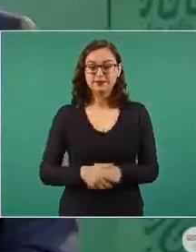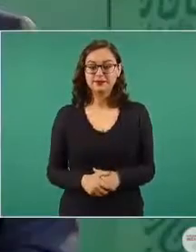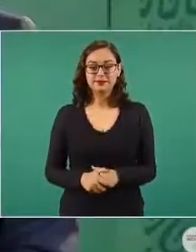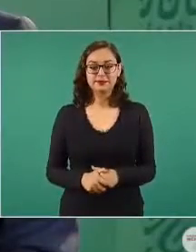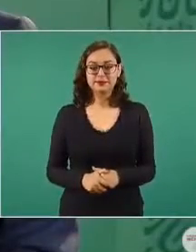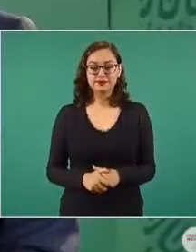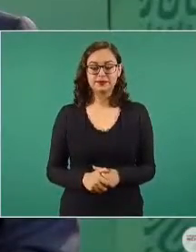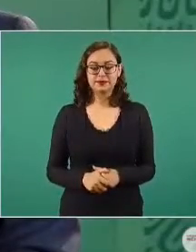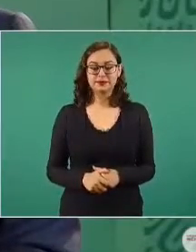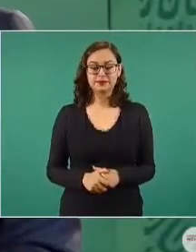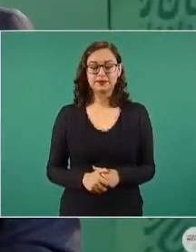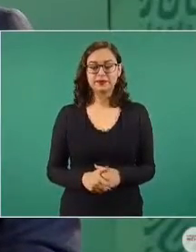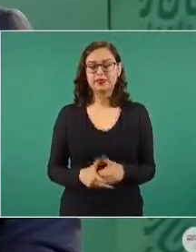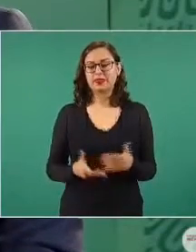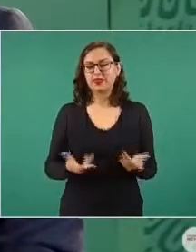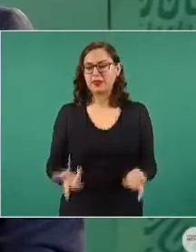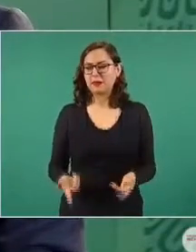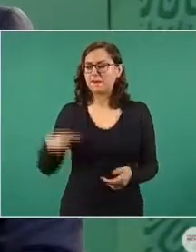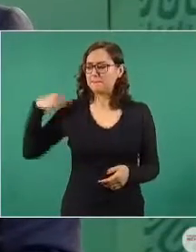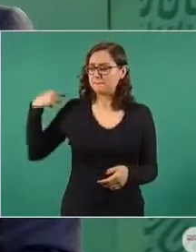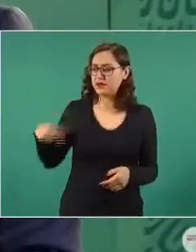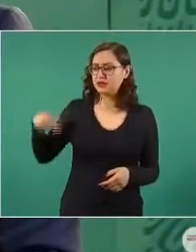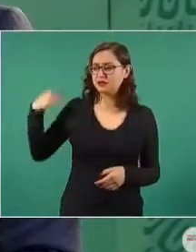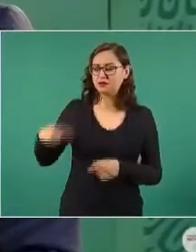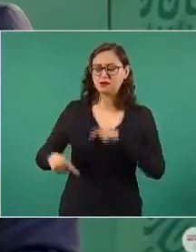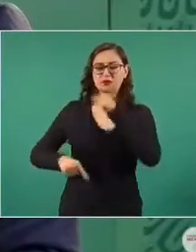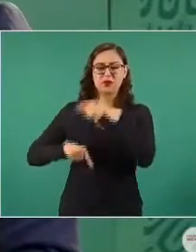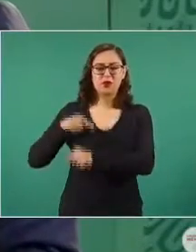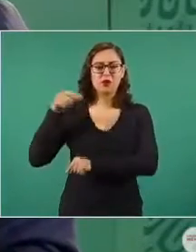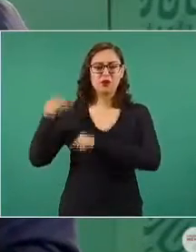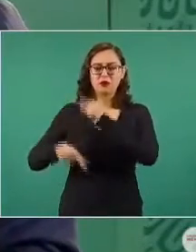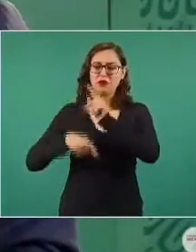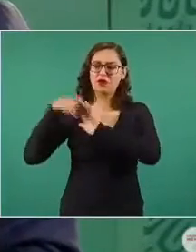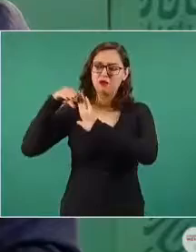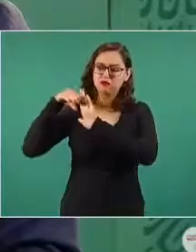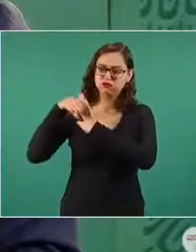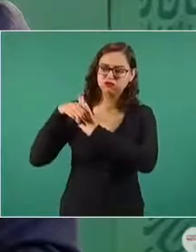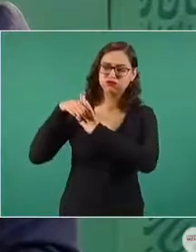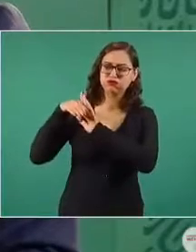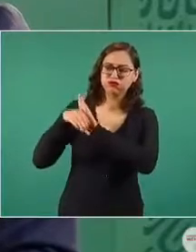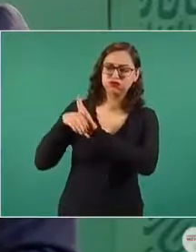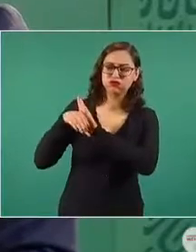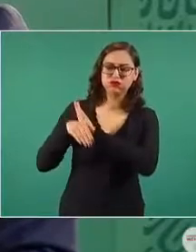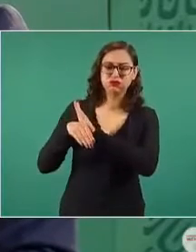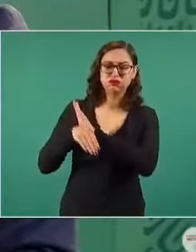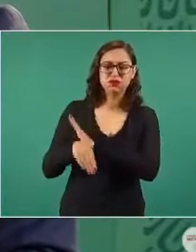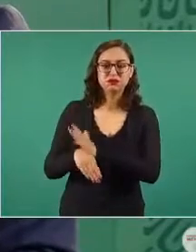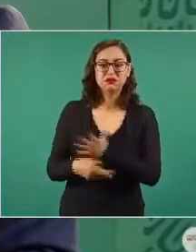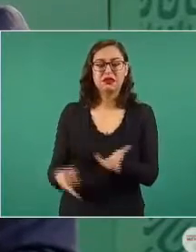un proceso decadente, estaba podrido el gobierno